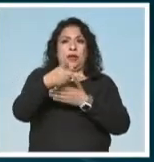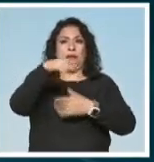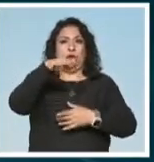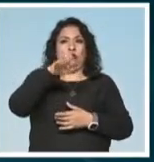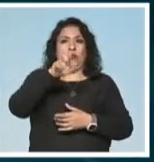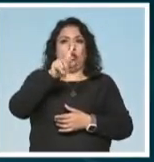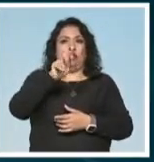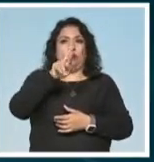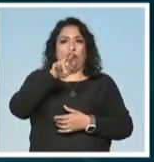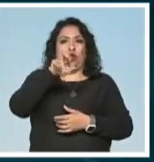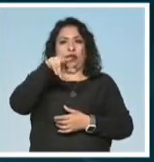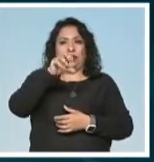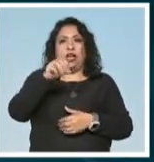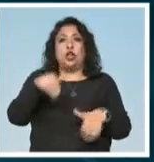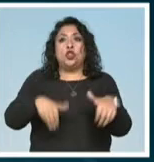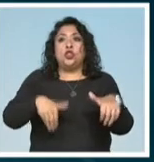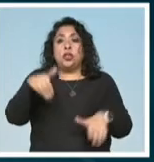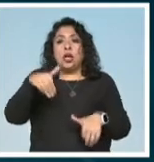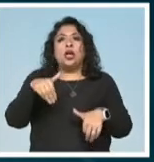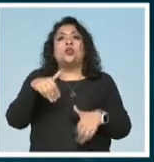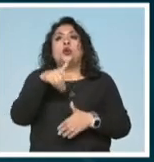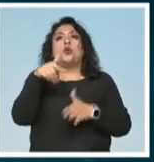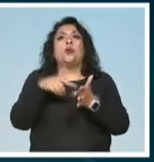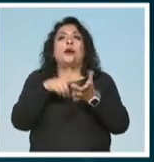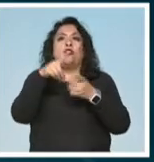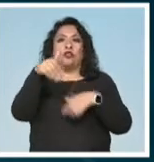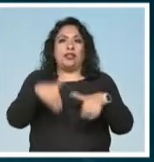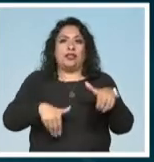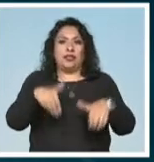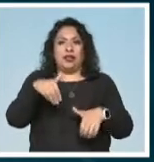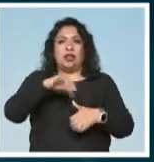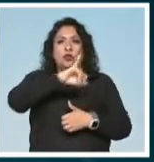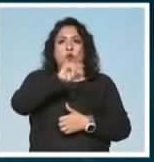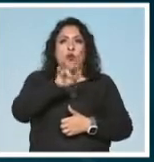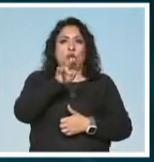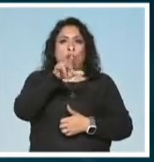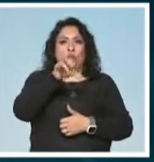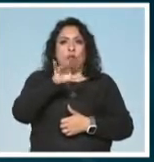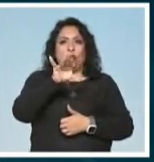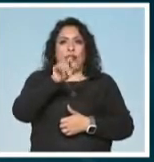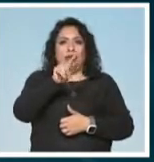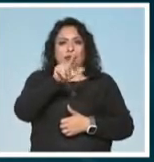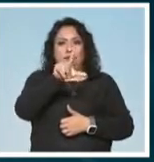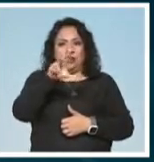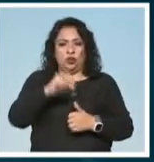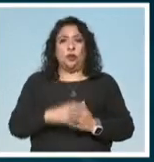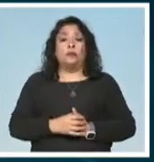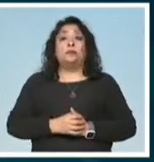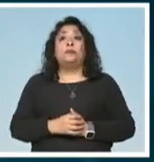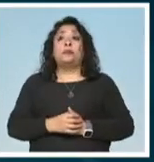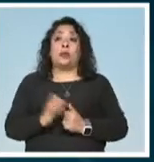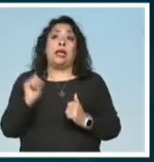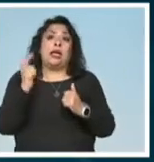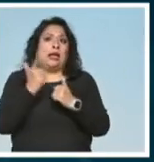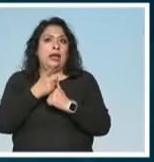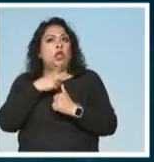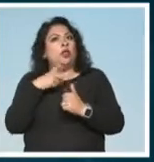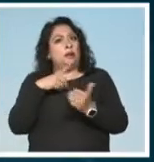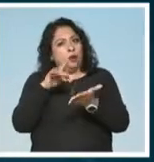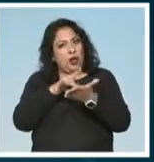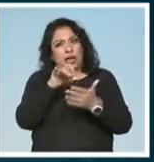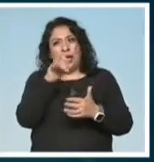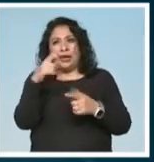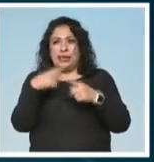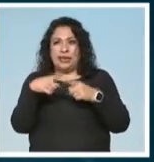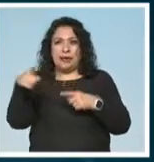Premios Metropolitanos de Teatro, que tuvo lugar en el Teatro Julio Castillo. Algo que hay que agradecerle